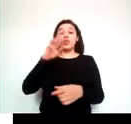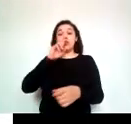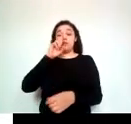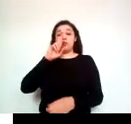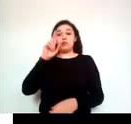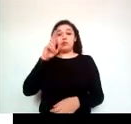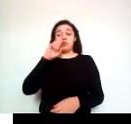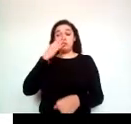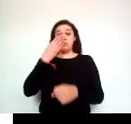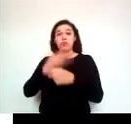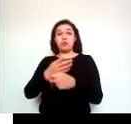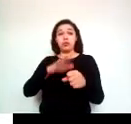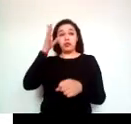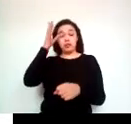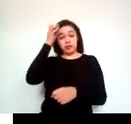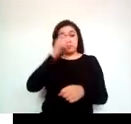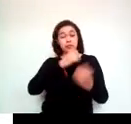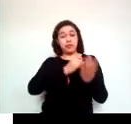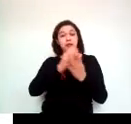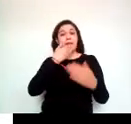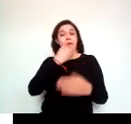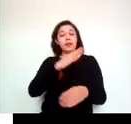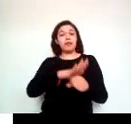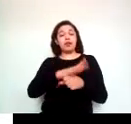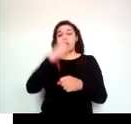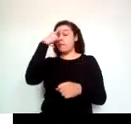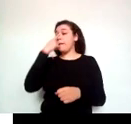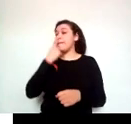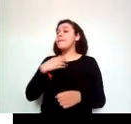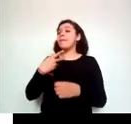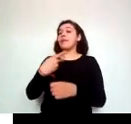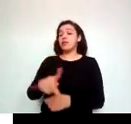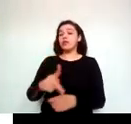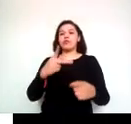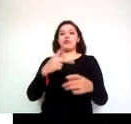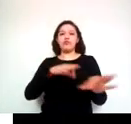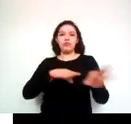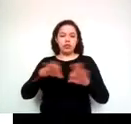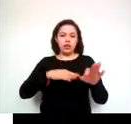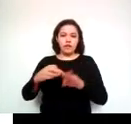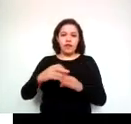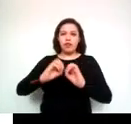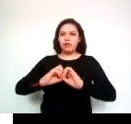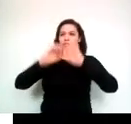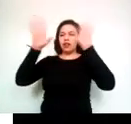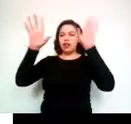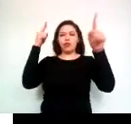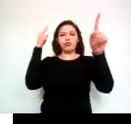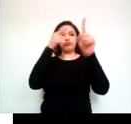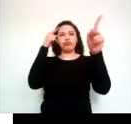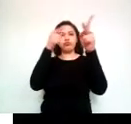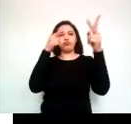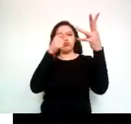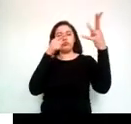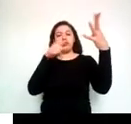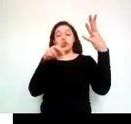importante que se tengan claros los perfiles de puesto, las descripciones de puesto, la definición clara de sus objetivos y lo que va a realizar